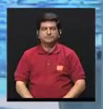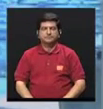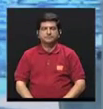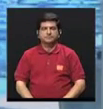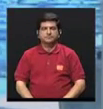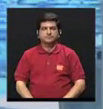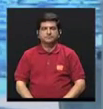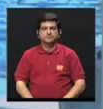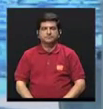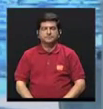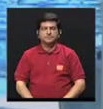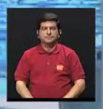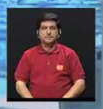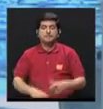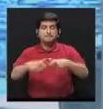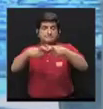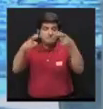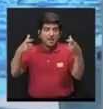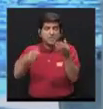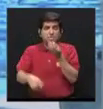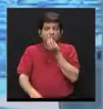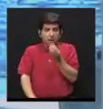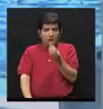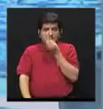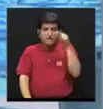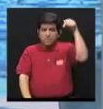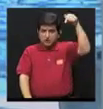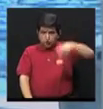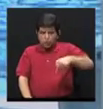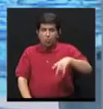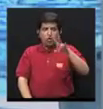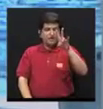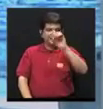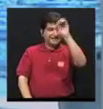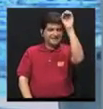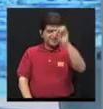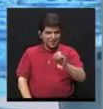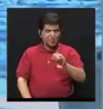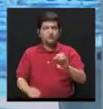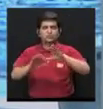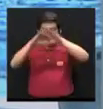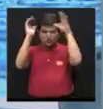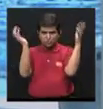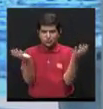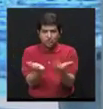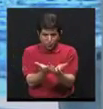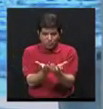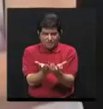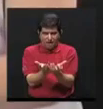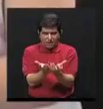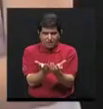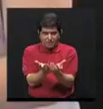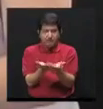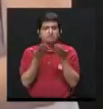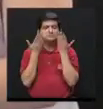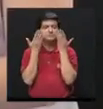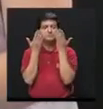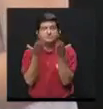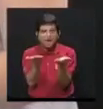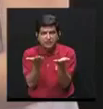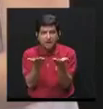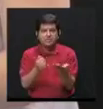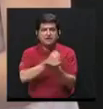la mayor parte de la alimentación hoy en día, hasta el 70% a nivel global, la proveen